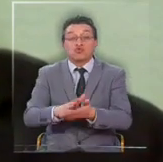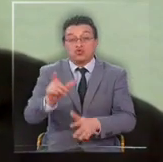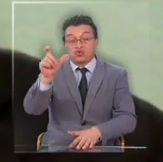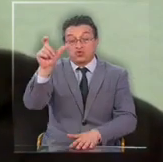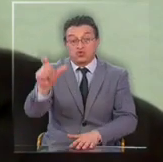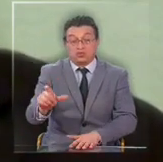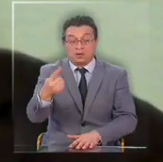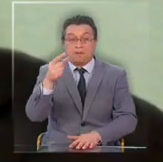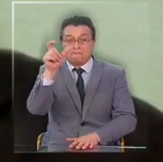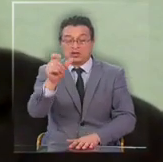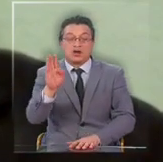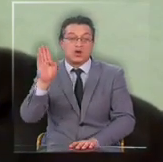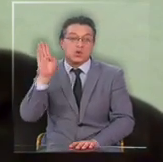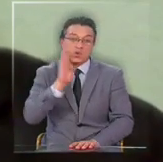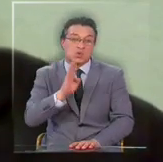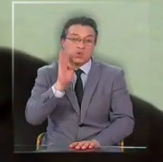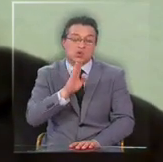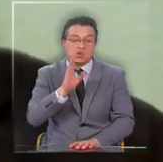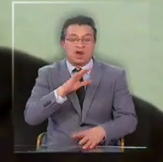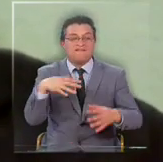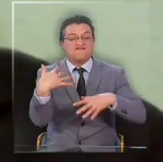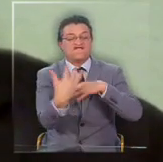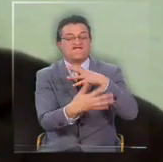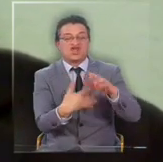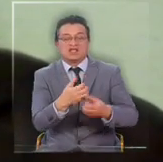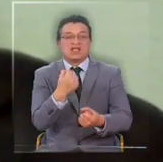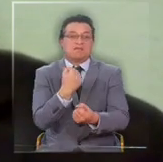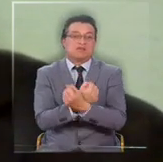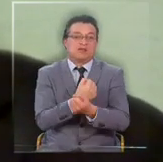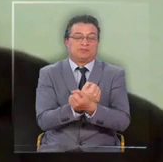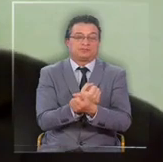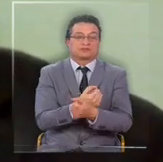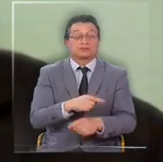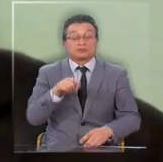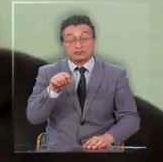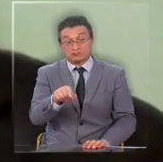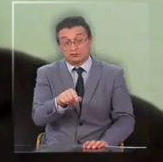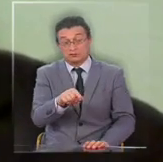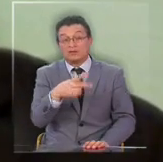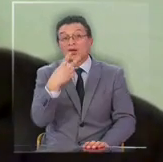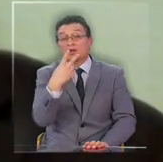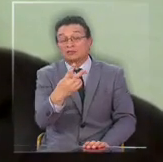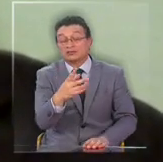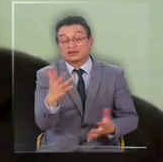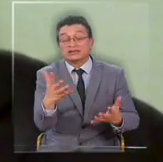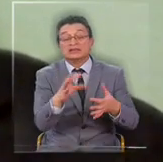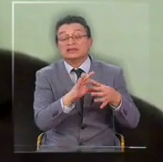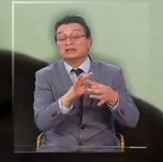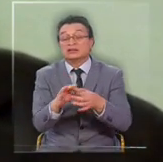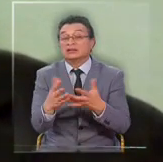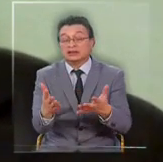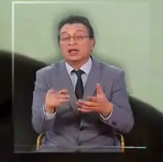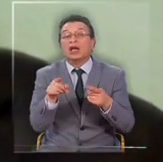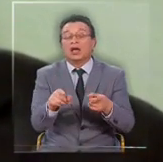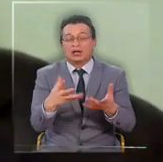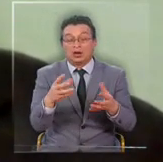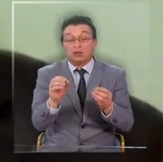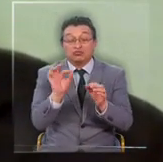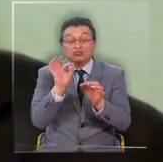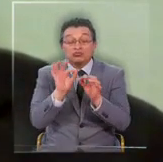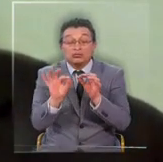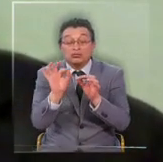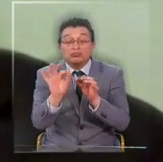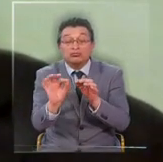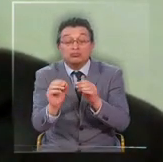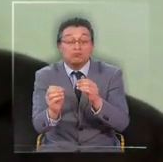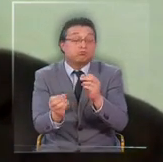ciudadano afroestadounidense producto de la violencia policial. Aquí de fondo, este episodio lo que ha hecho ha sido generar la chispa